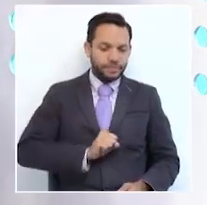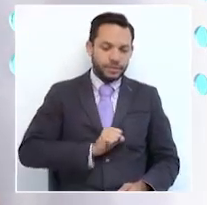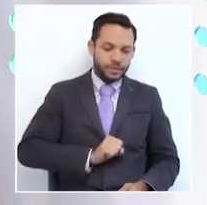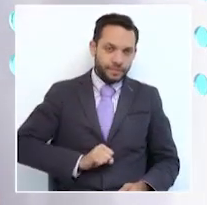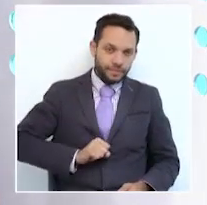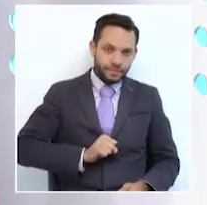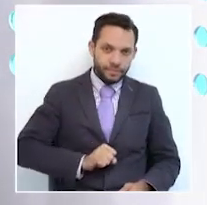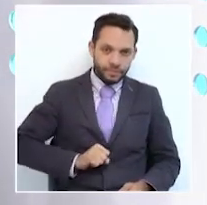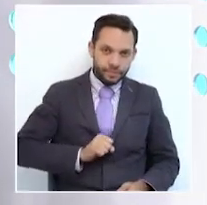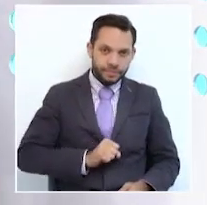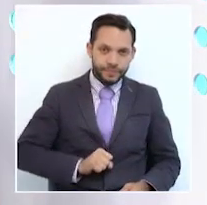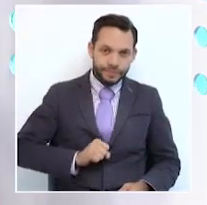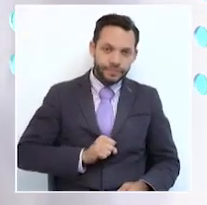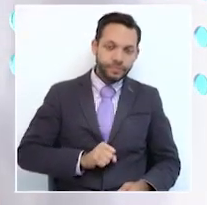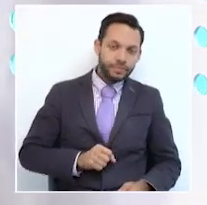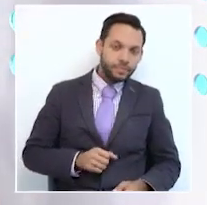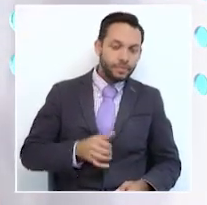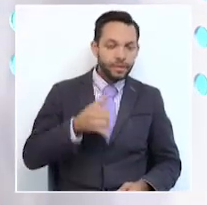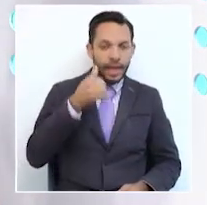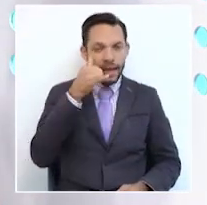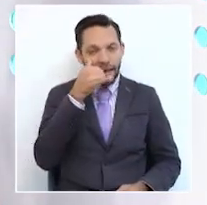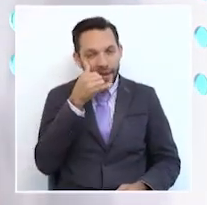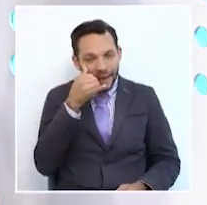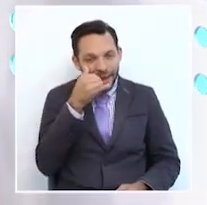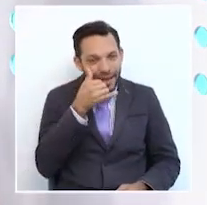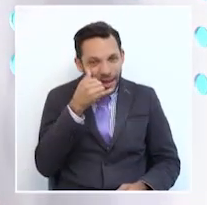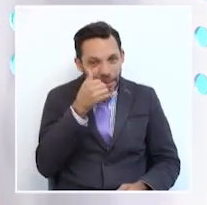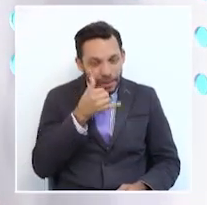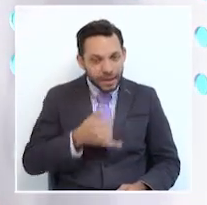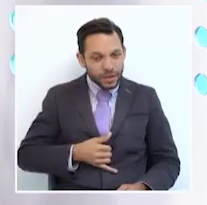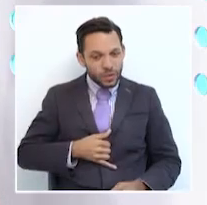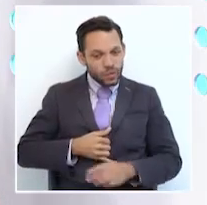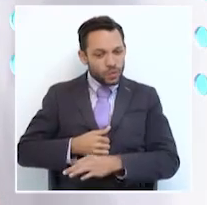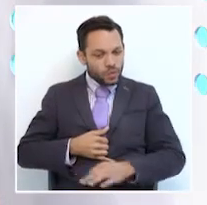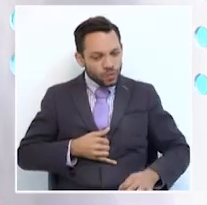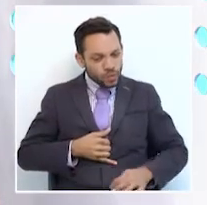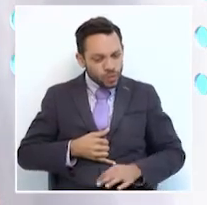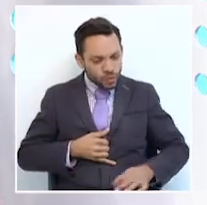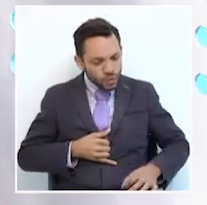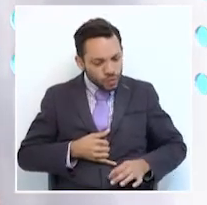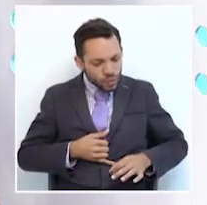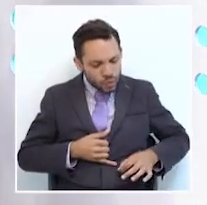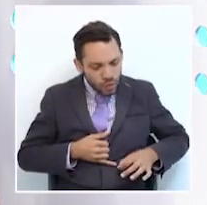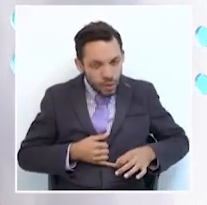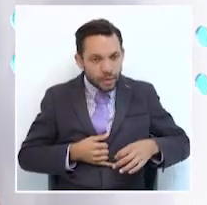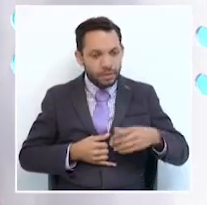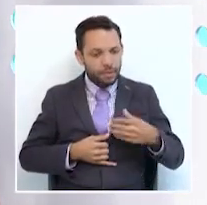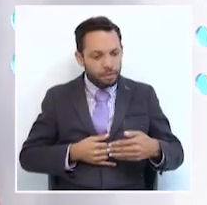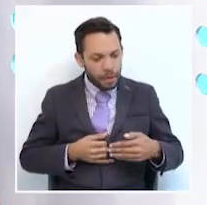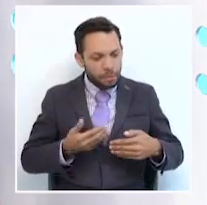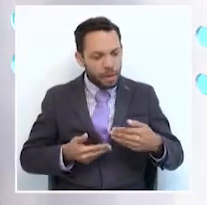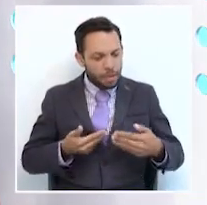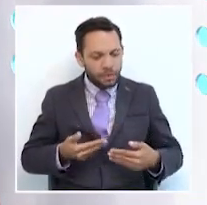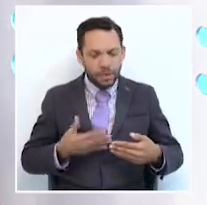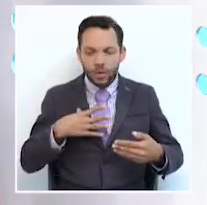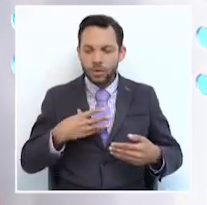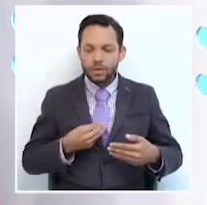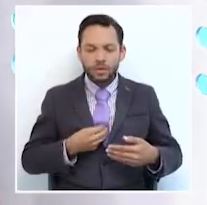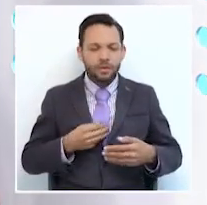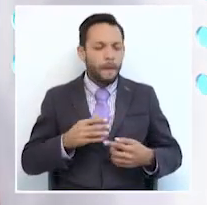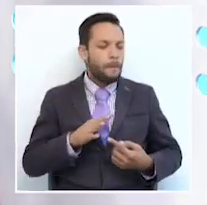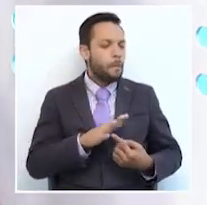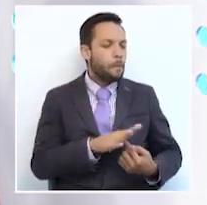de hacer una colonoscopia de estudiar al paciente no podemos seguir tapando los síntomas